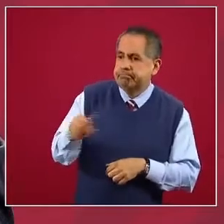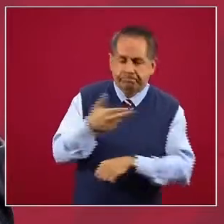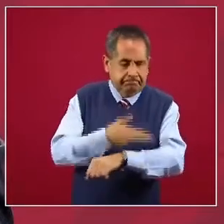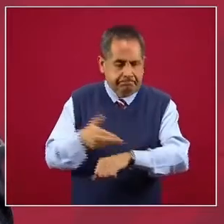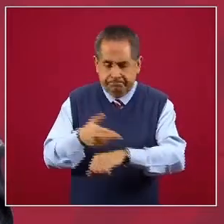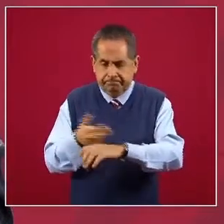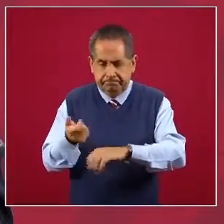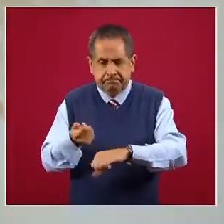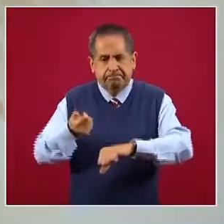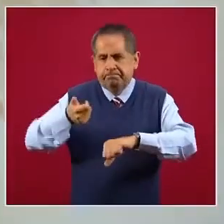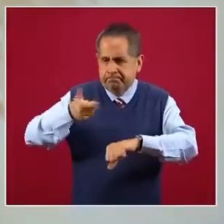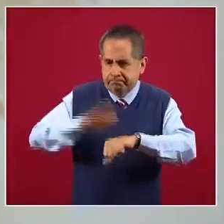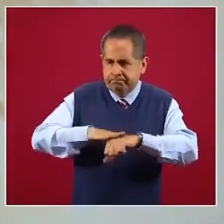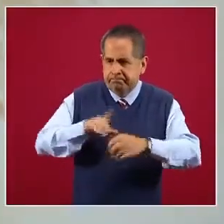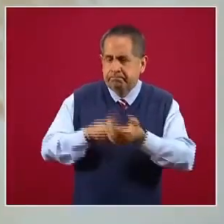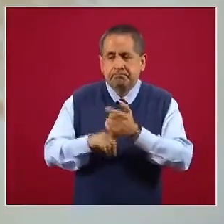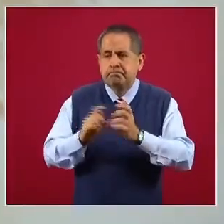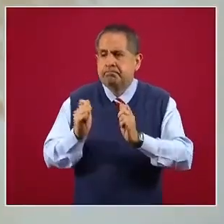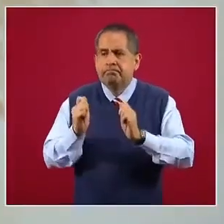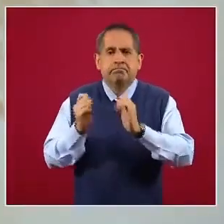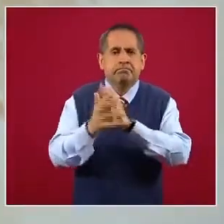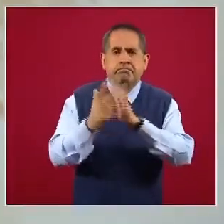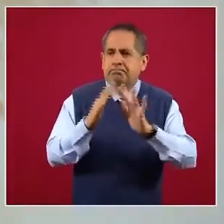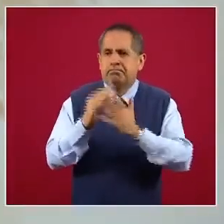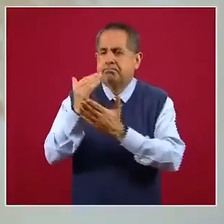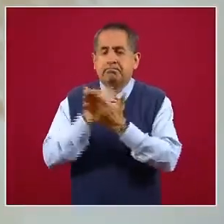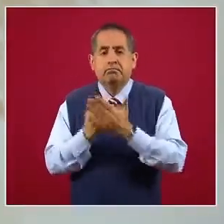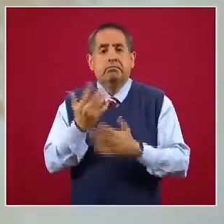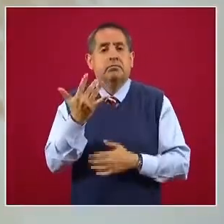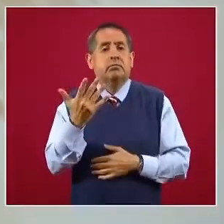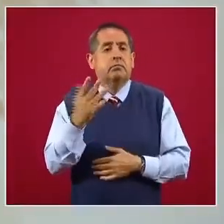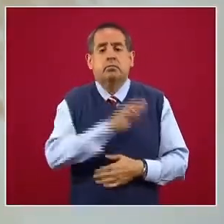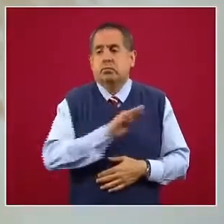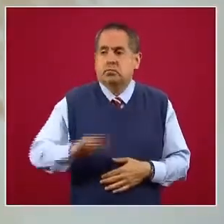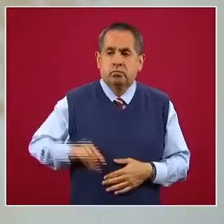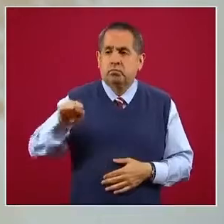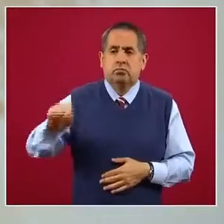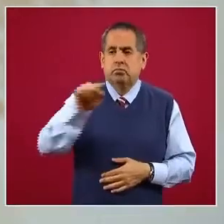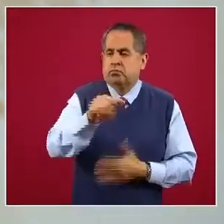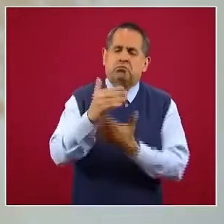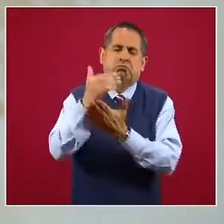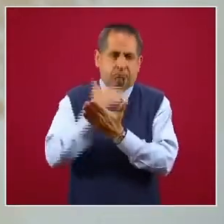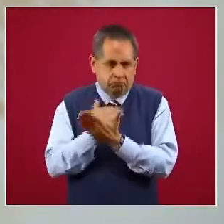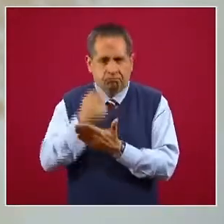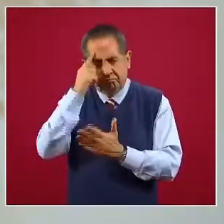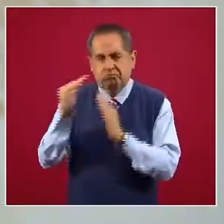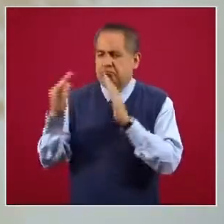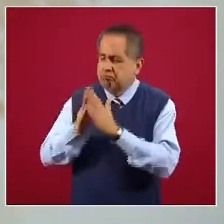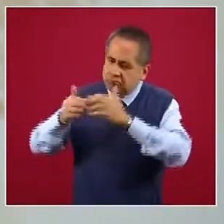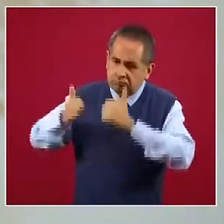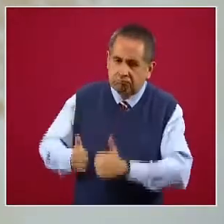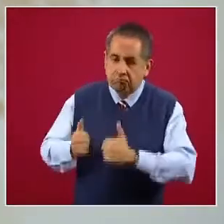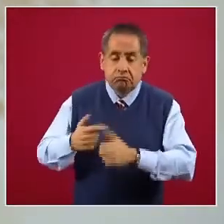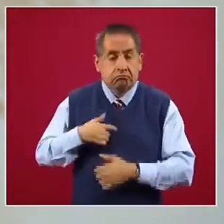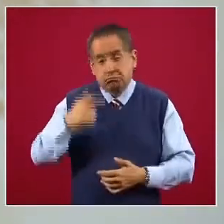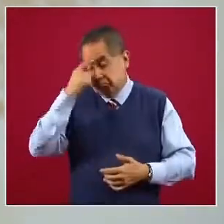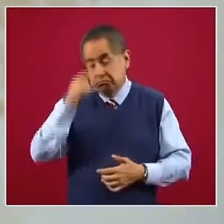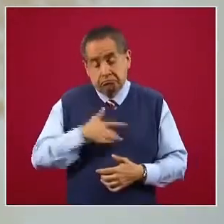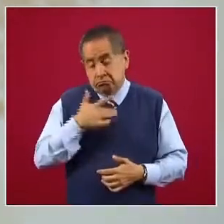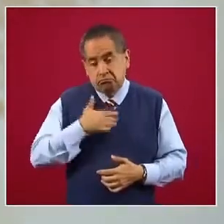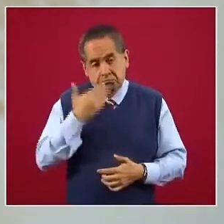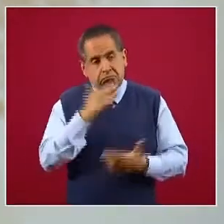permitan reducir la movilidad en casi 50 municipios del estado. Y celebro esta decisión, me parece que es un